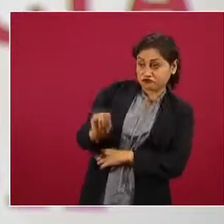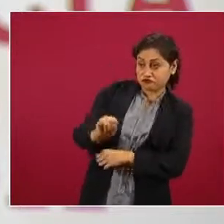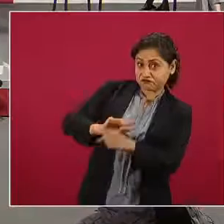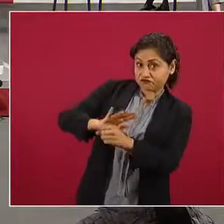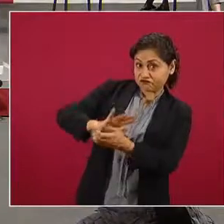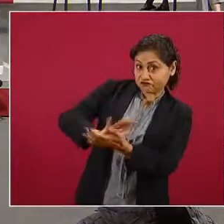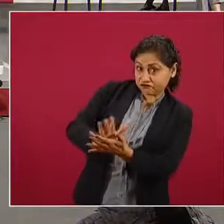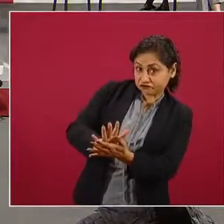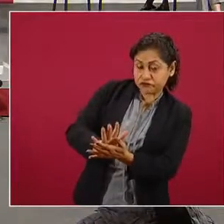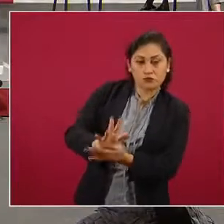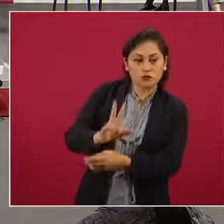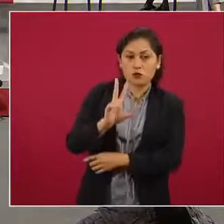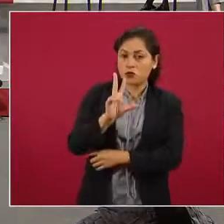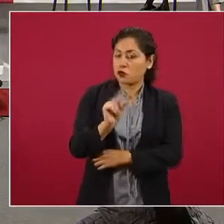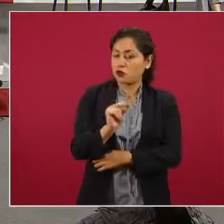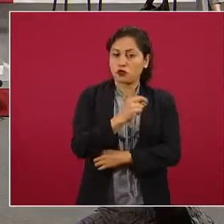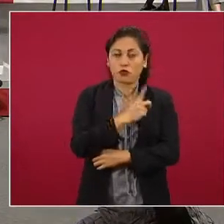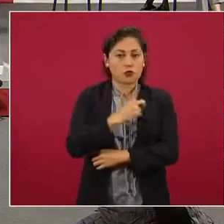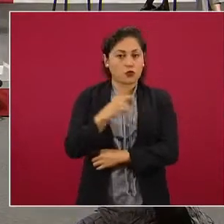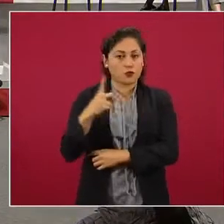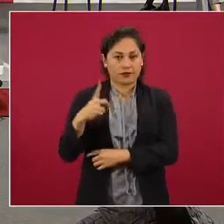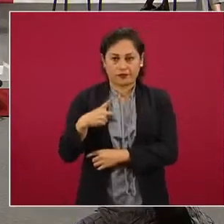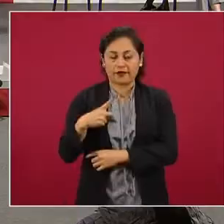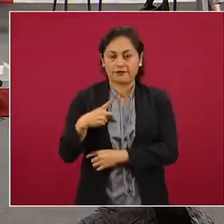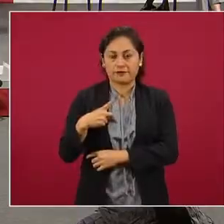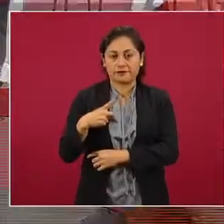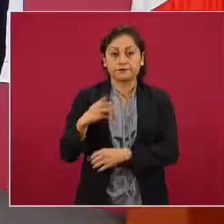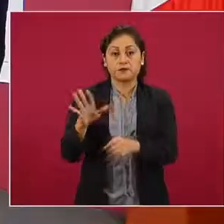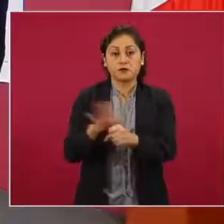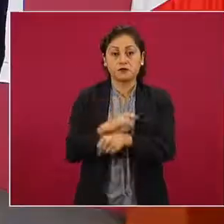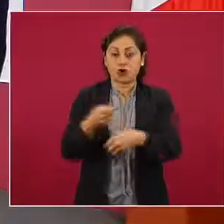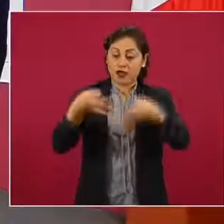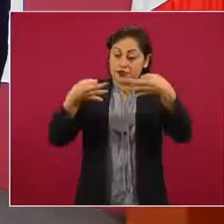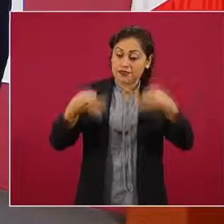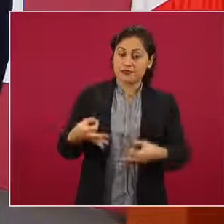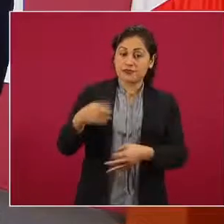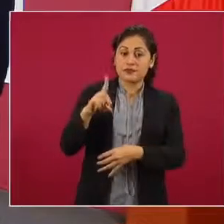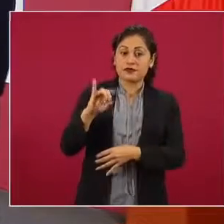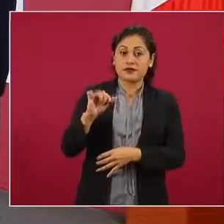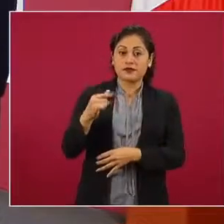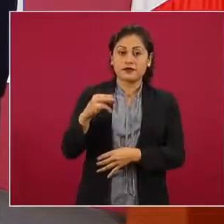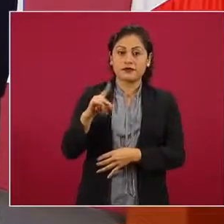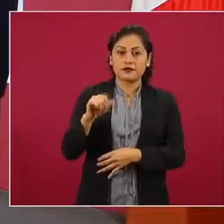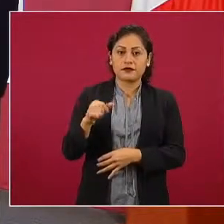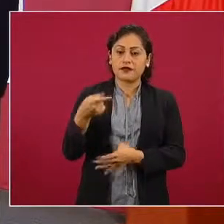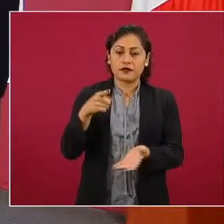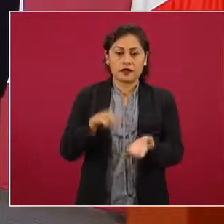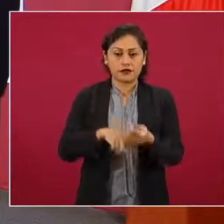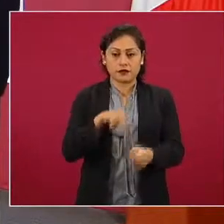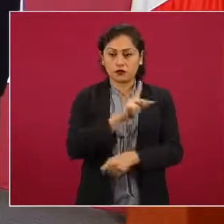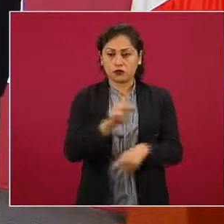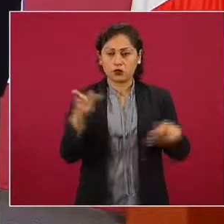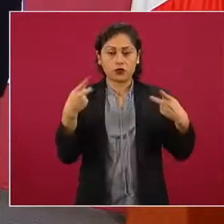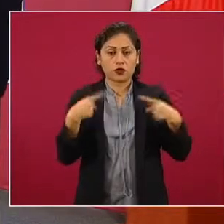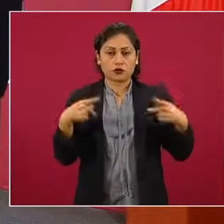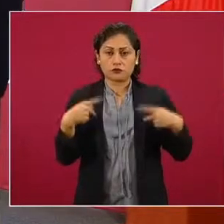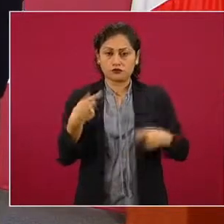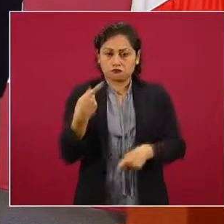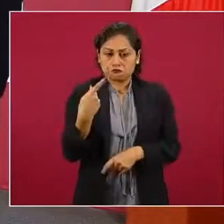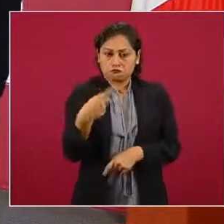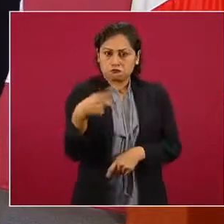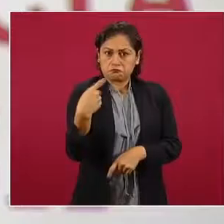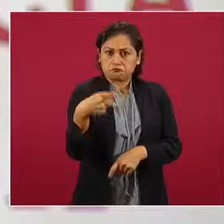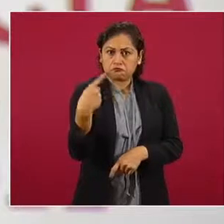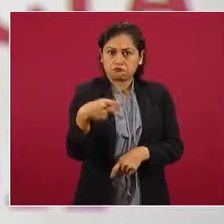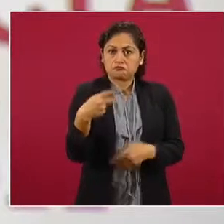es el valor que tiene todo ser humano por el hecho mismo de ser persona y lo que lo hace sujeto